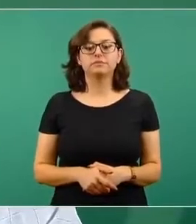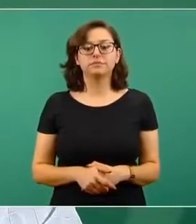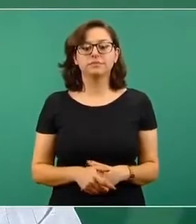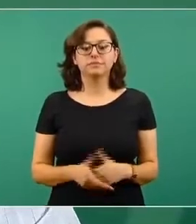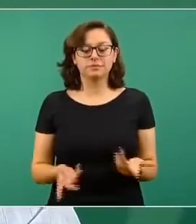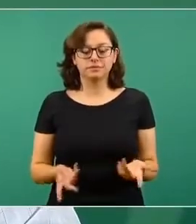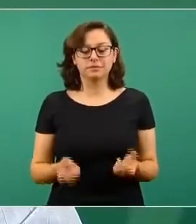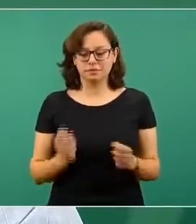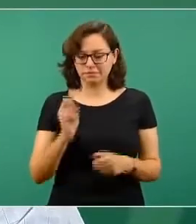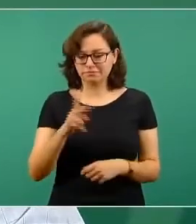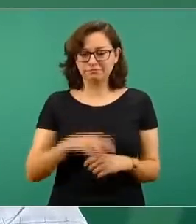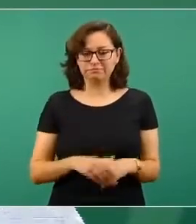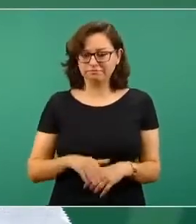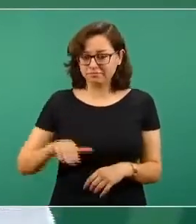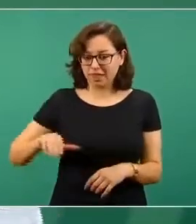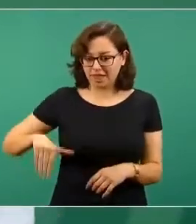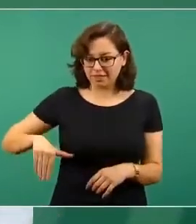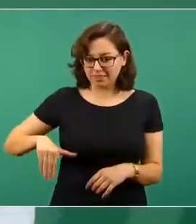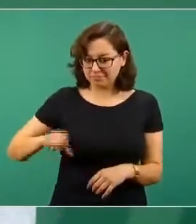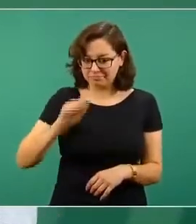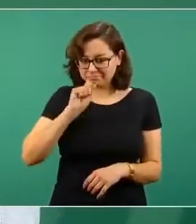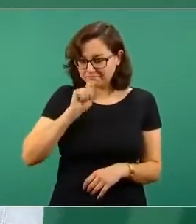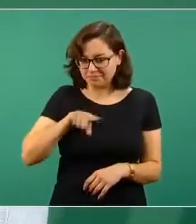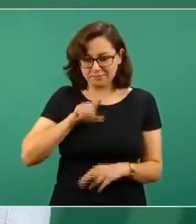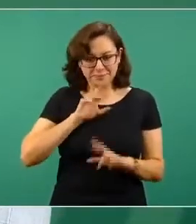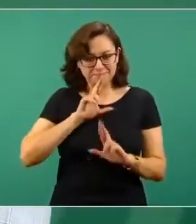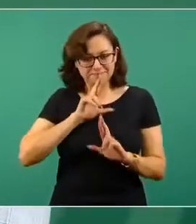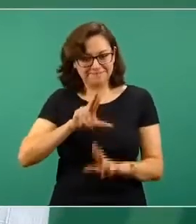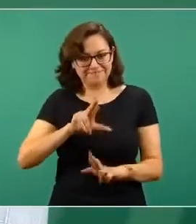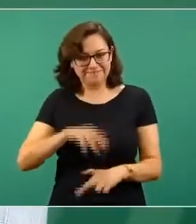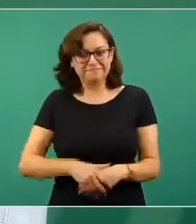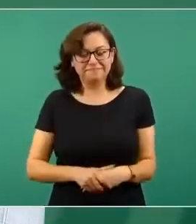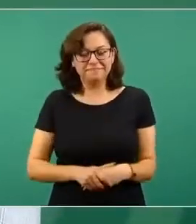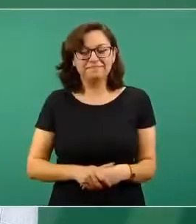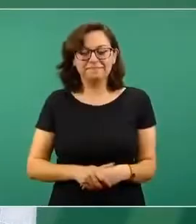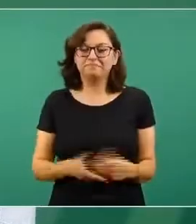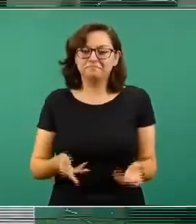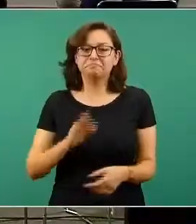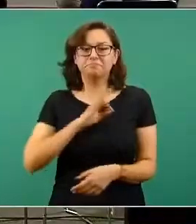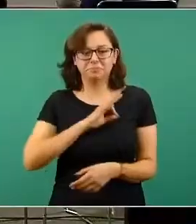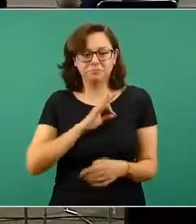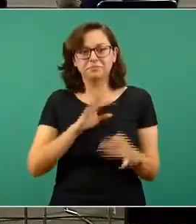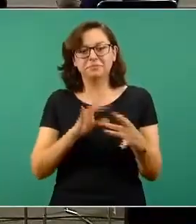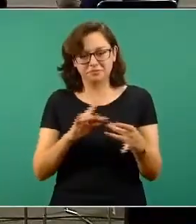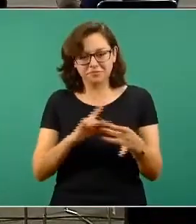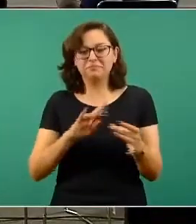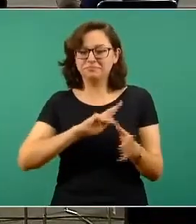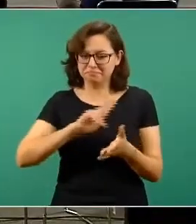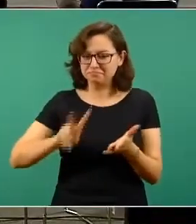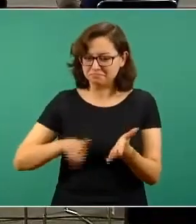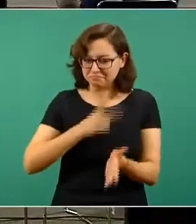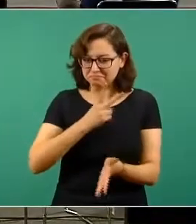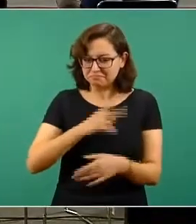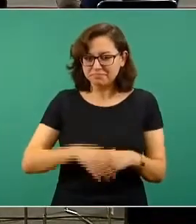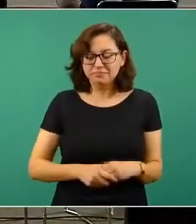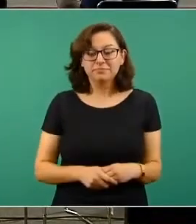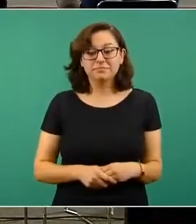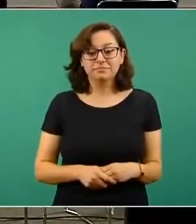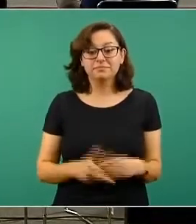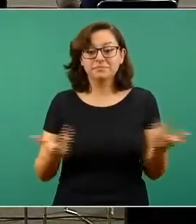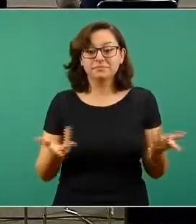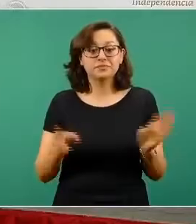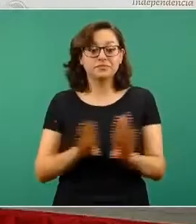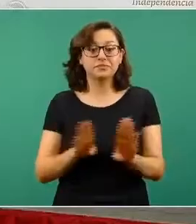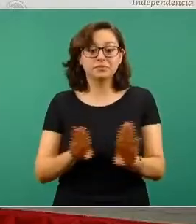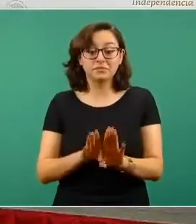los comentarios previos para efecto de las sanciones, pues obviamente estas podrían ser impuestas solamente hasta que se tuviera